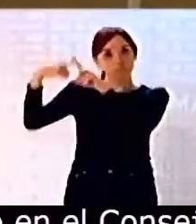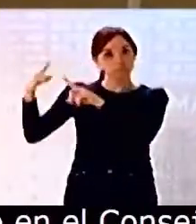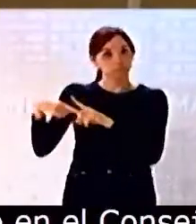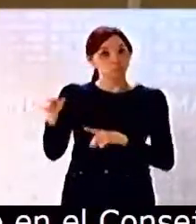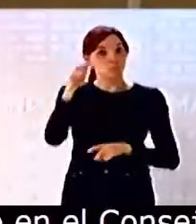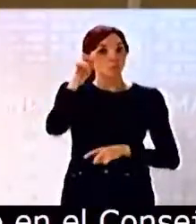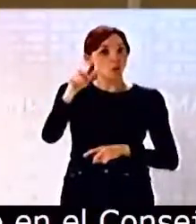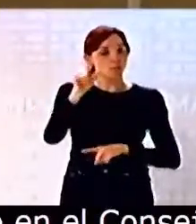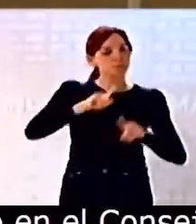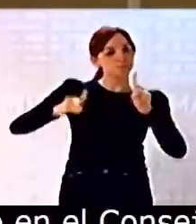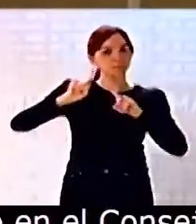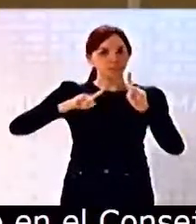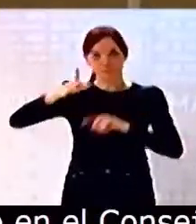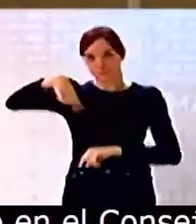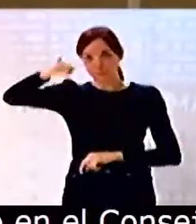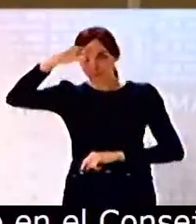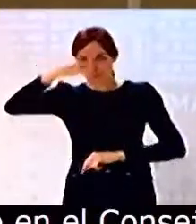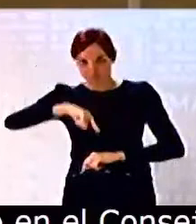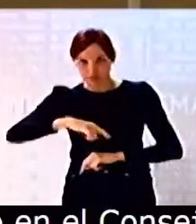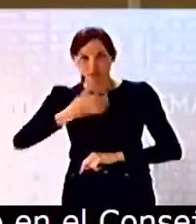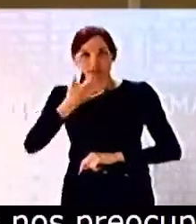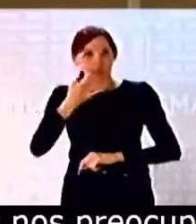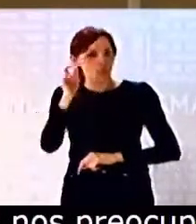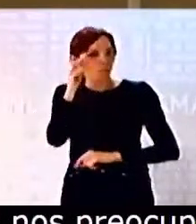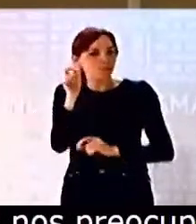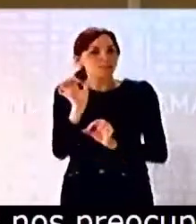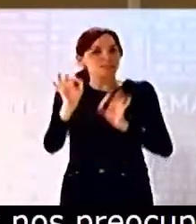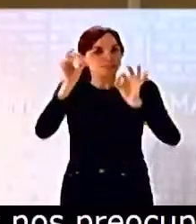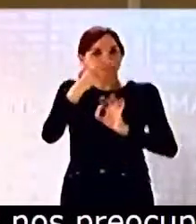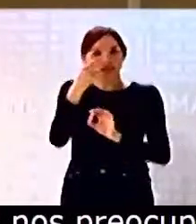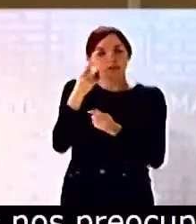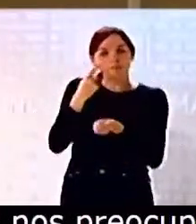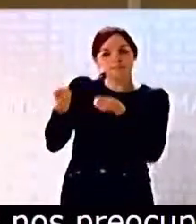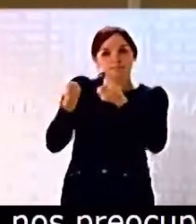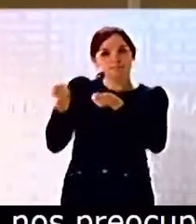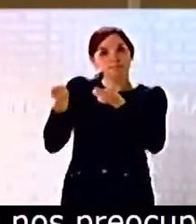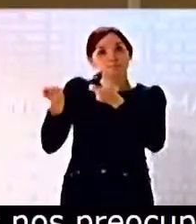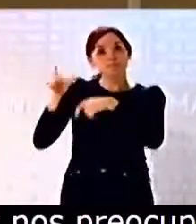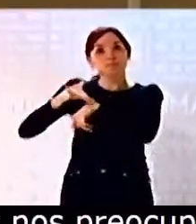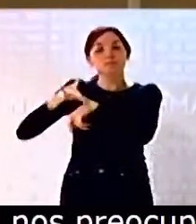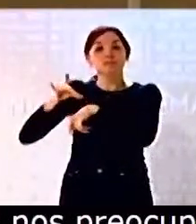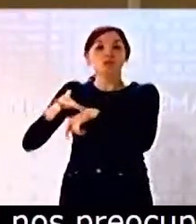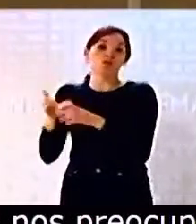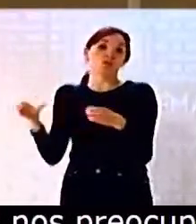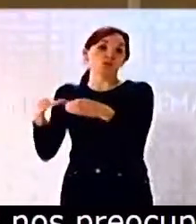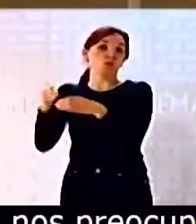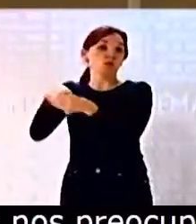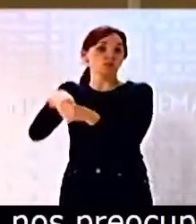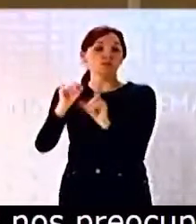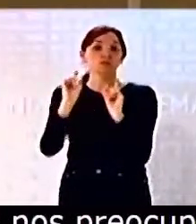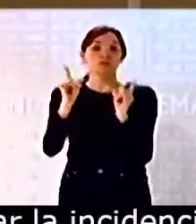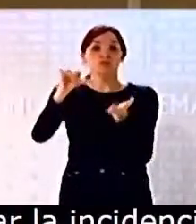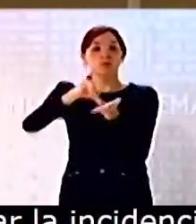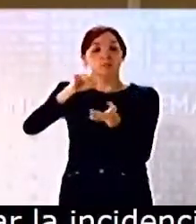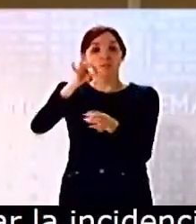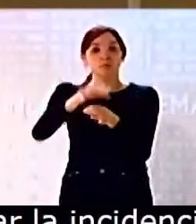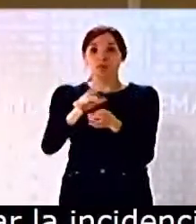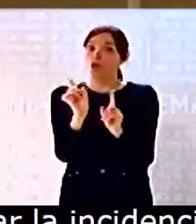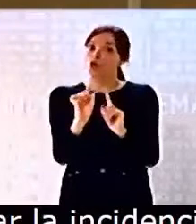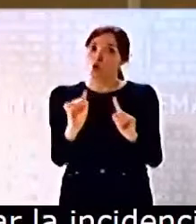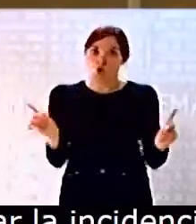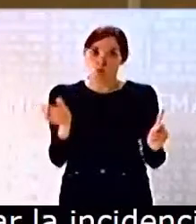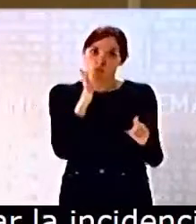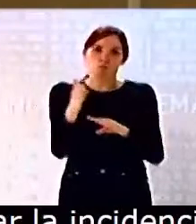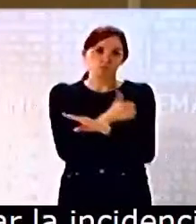localidades que nos preocupan. Saben ustedes que tenemos especial interés en controlar la incidencia no solo en las capitales de provincia por el volumen de población